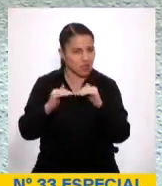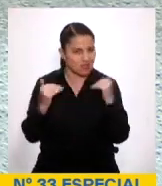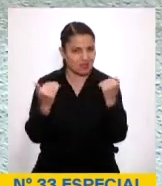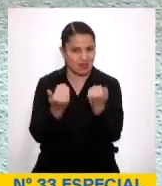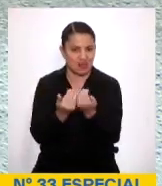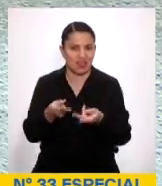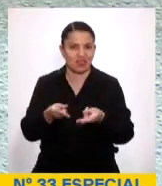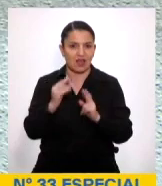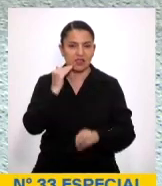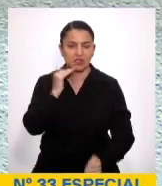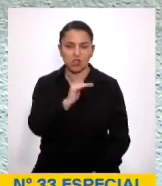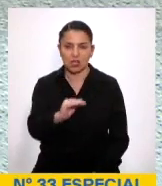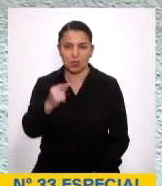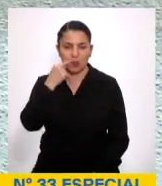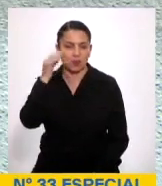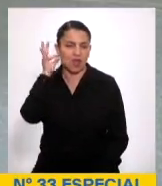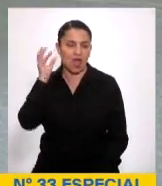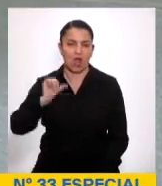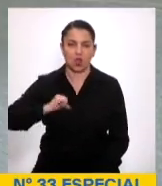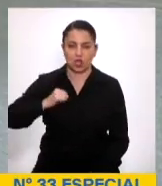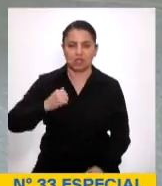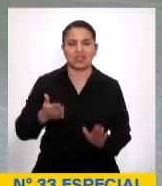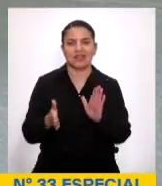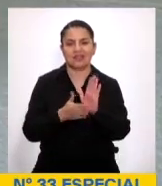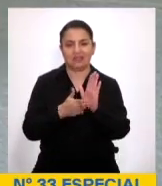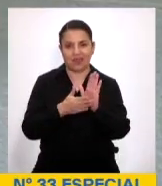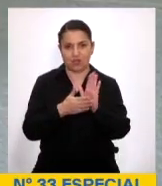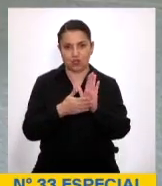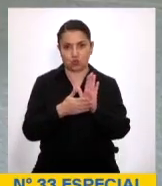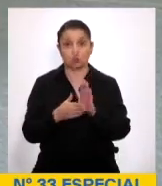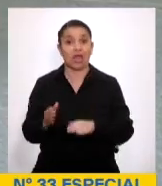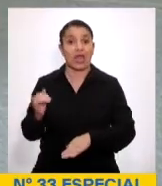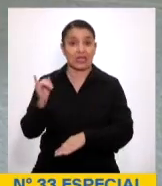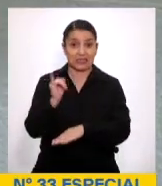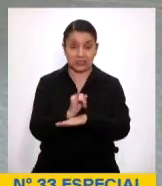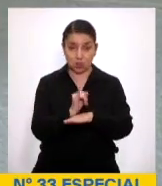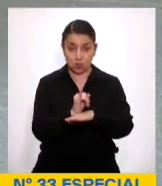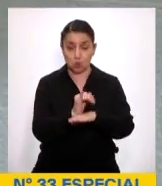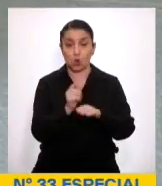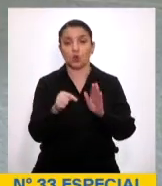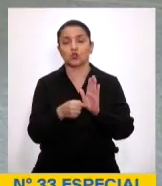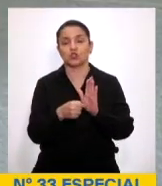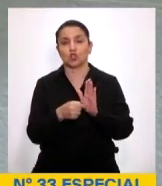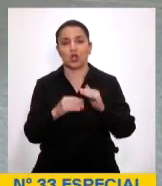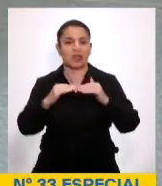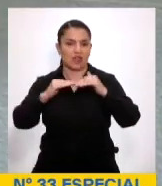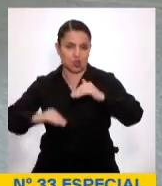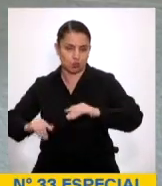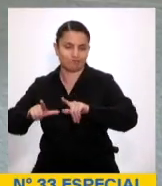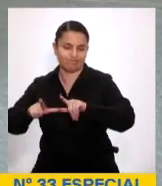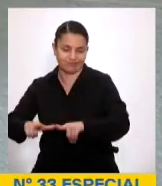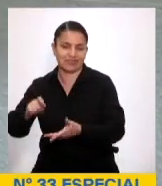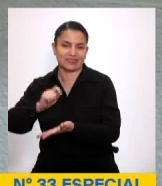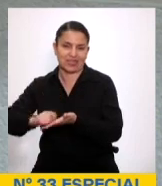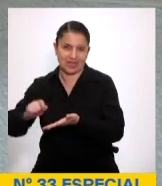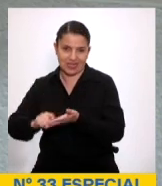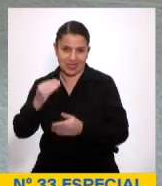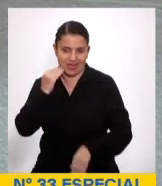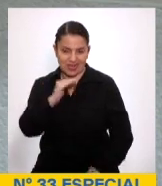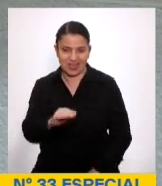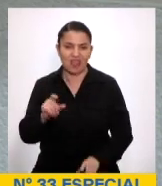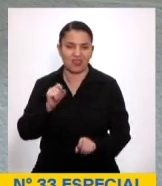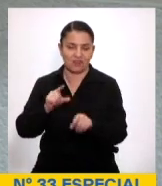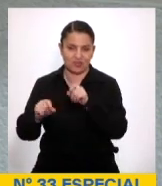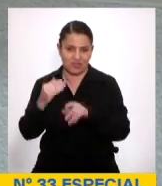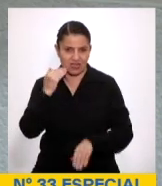niñas y adolescentes se han establecido un marco institucional mediante la creación de la subsecretaría de la niñez defensoría de los derechos de la